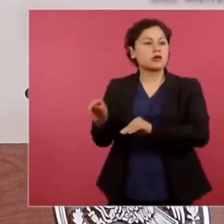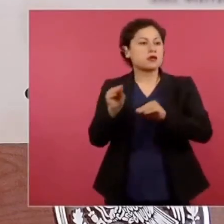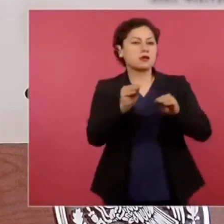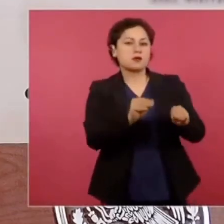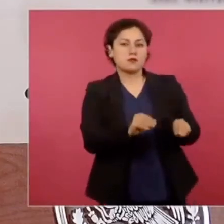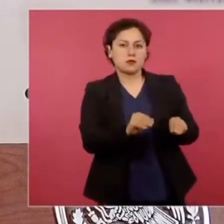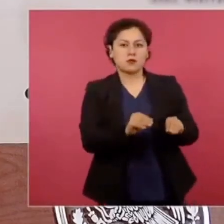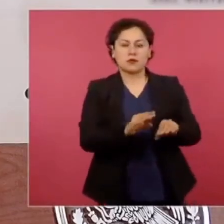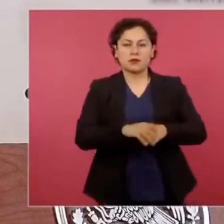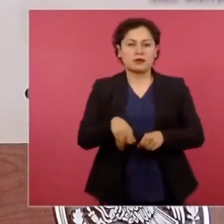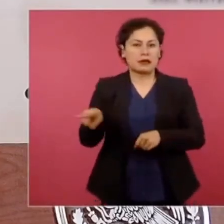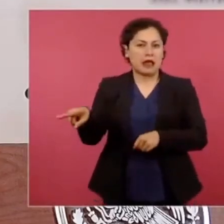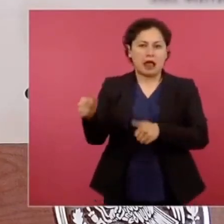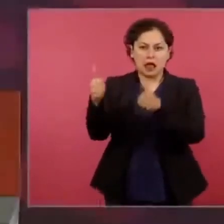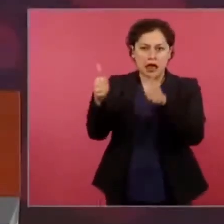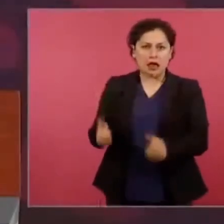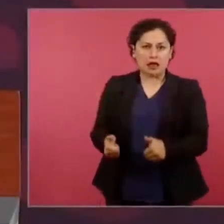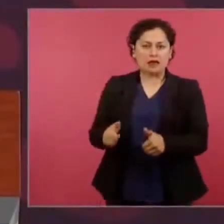Pablito Milanés,